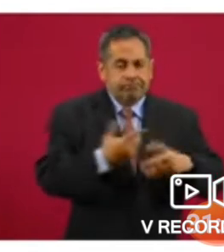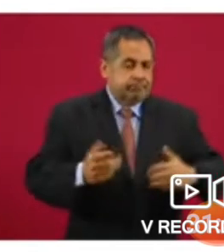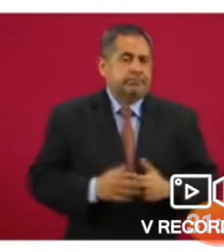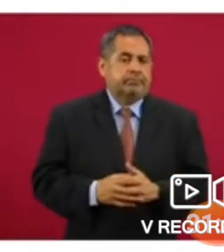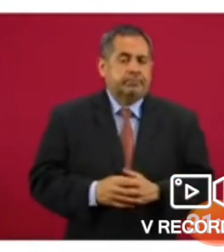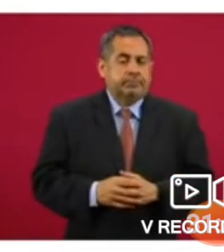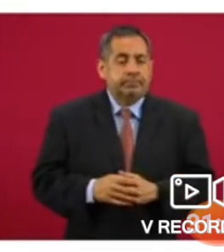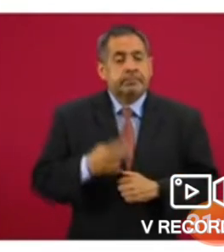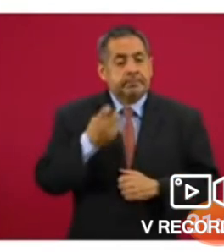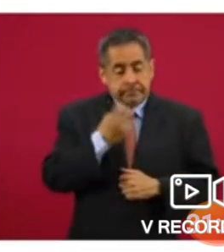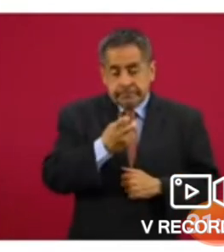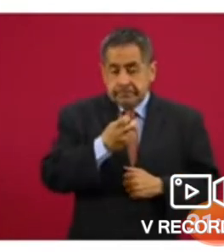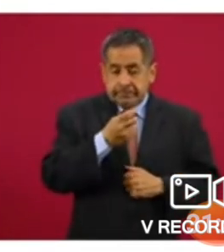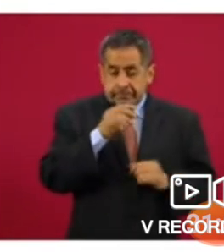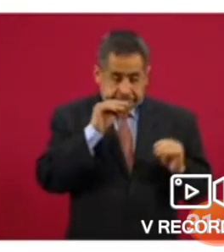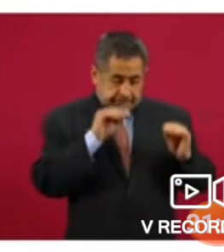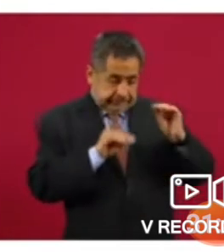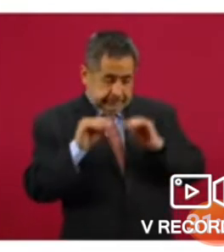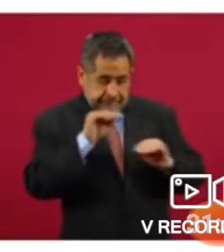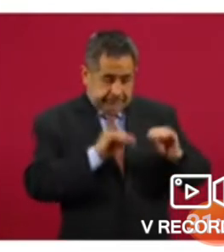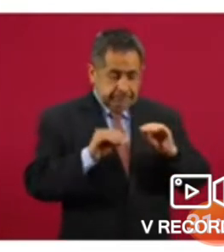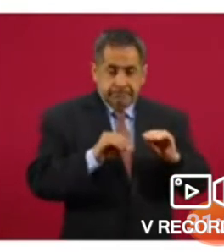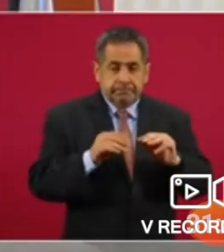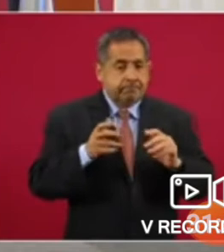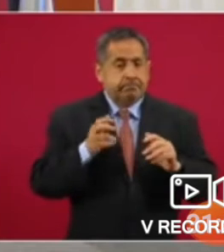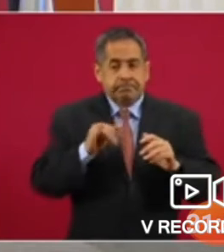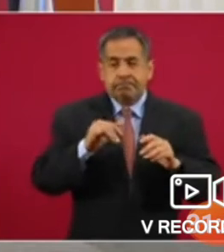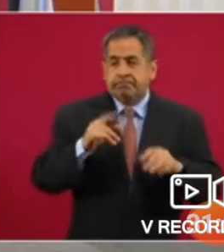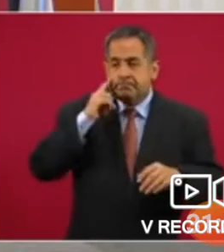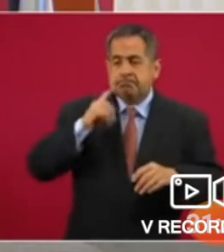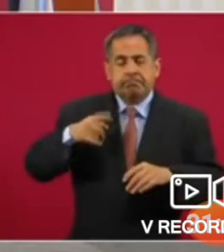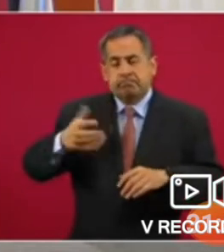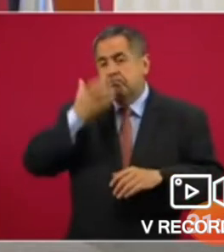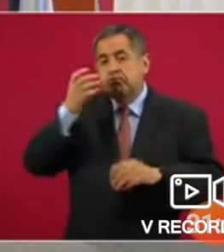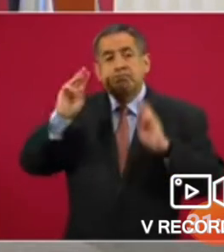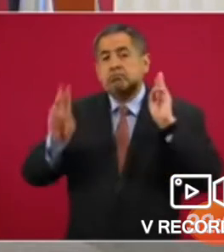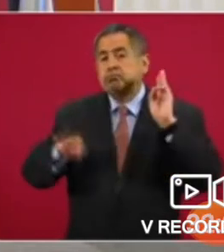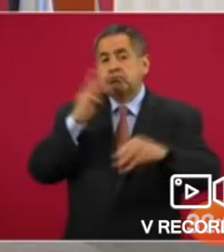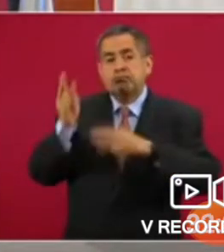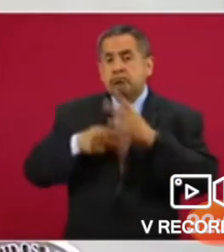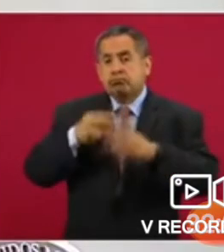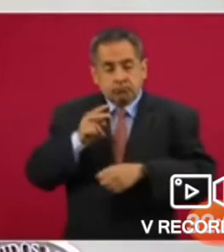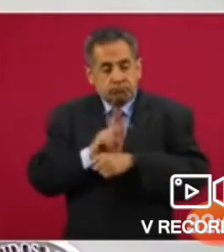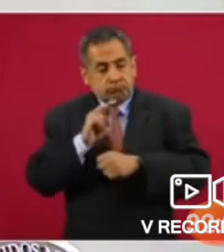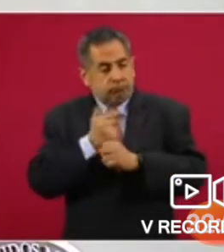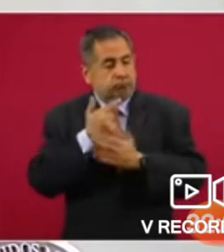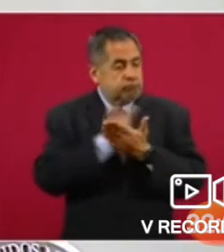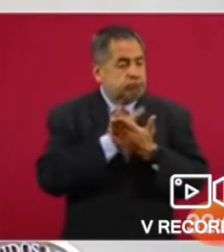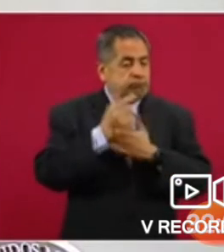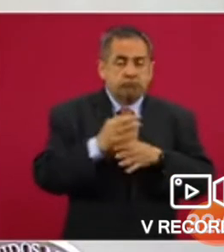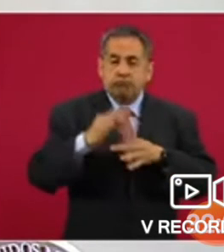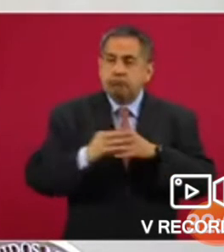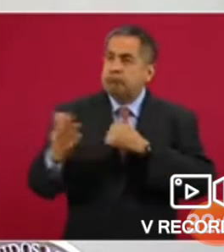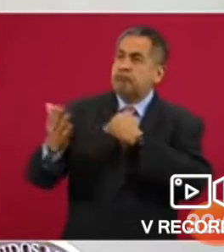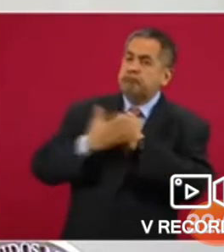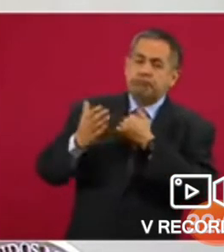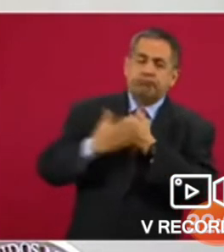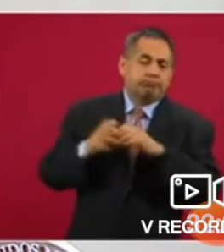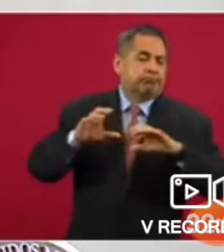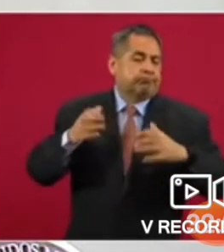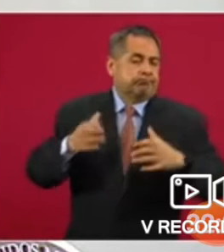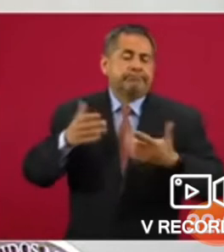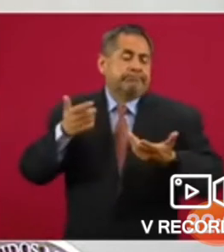este ejercicio técnico es convencional en la vigilancia epidemiológica del mundo entero, atiende a recomendaciones